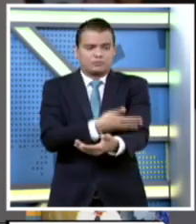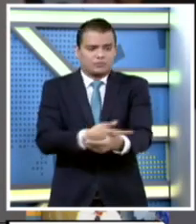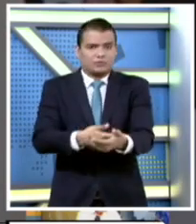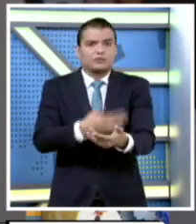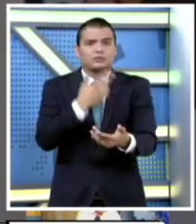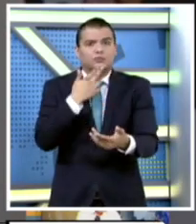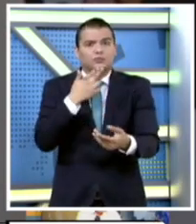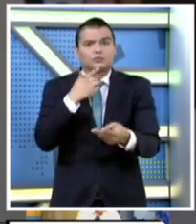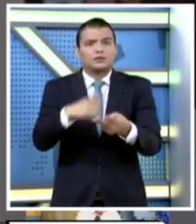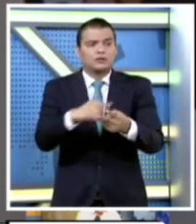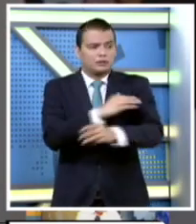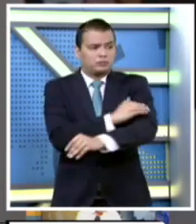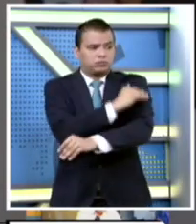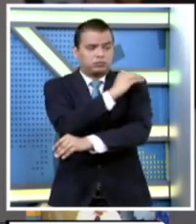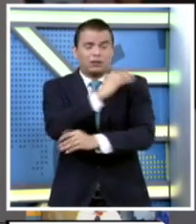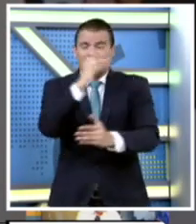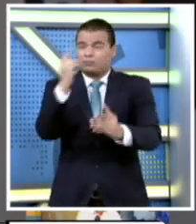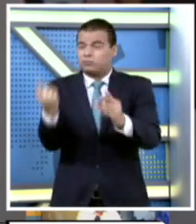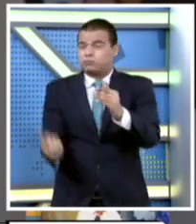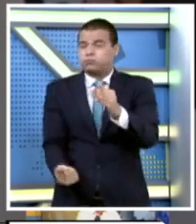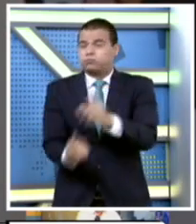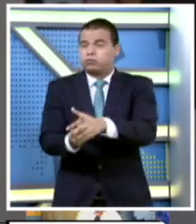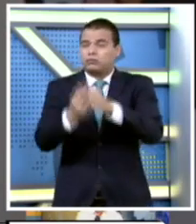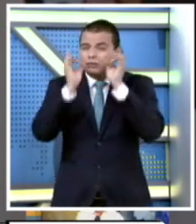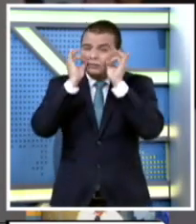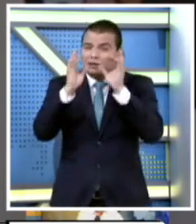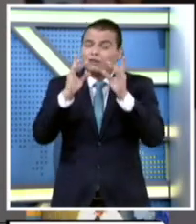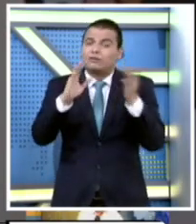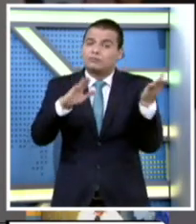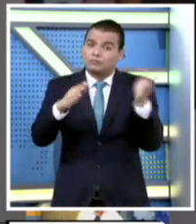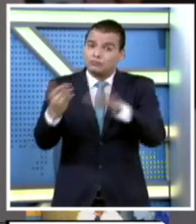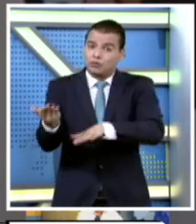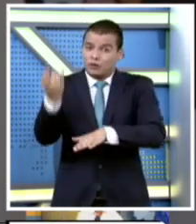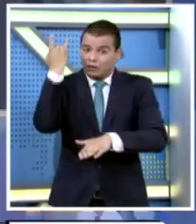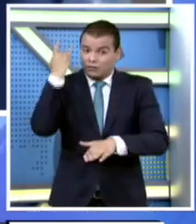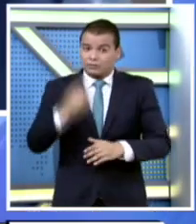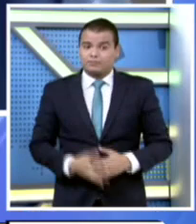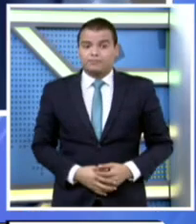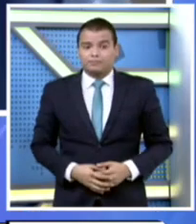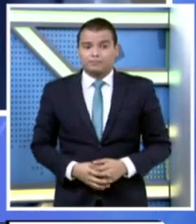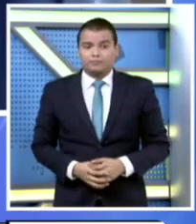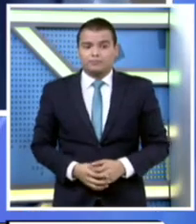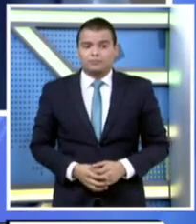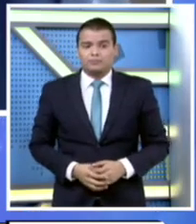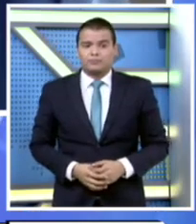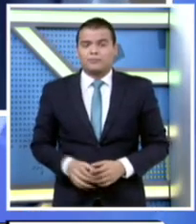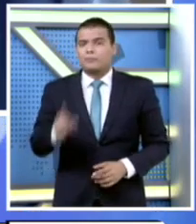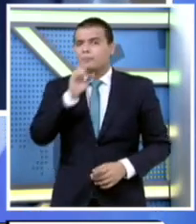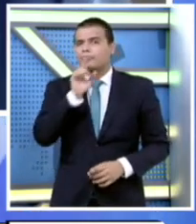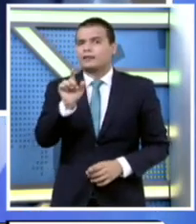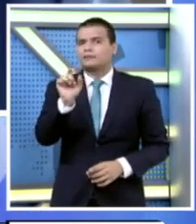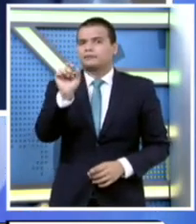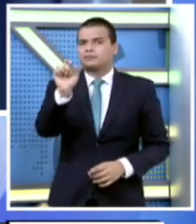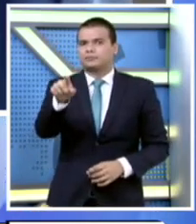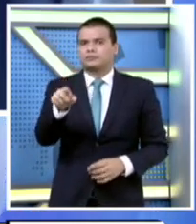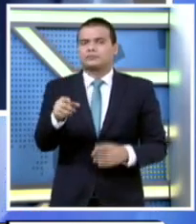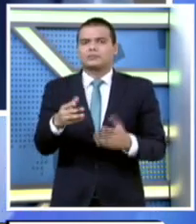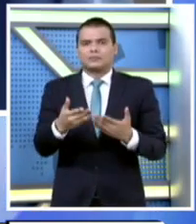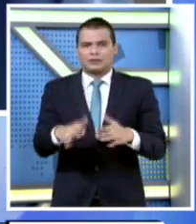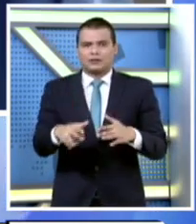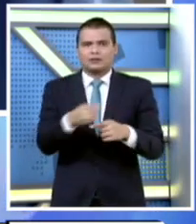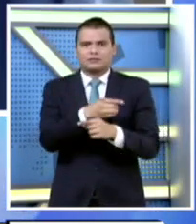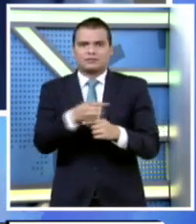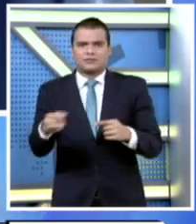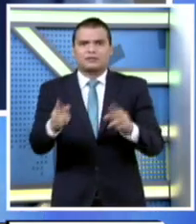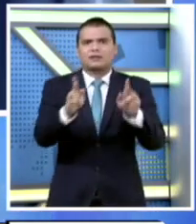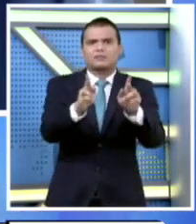que pueden hacer una manifestación severa de la enfermedad y pueden perder la vida. Médico, desde esta semana hemos visto mucha